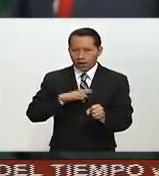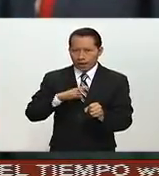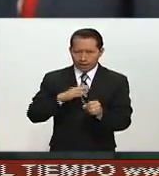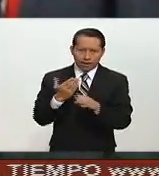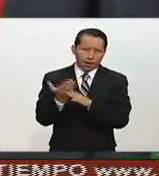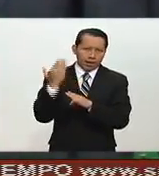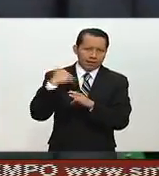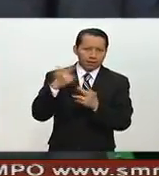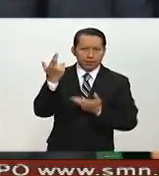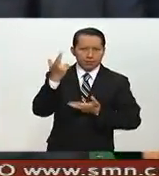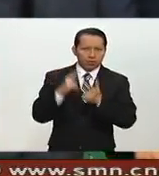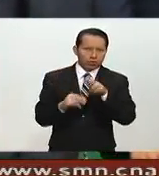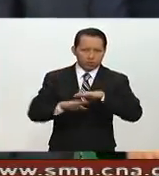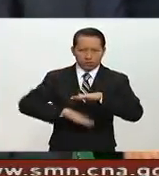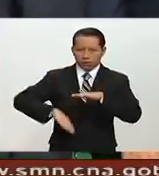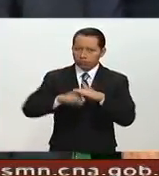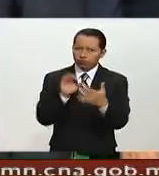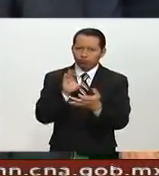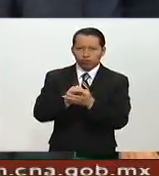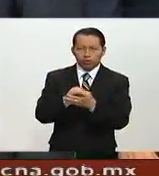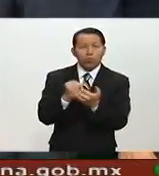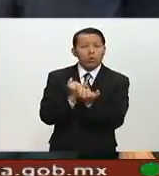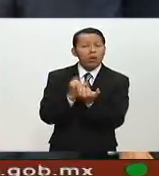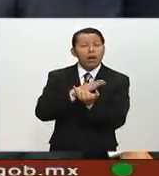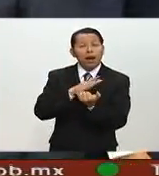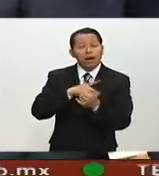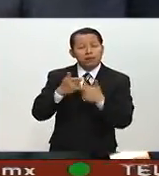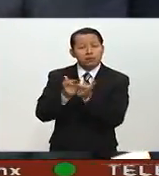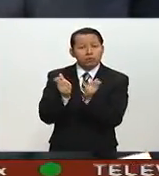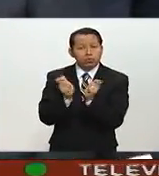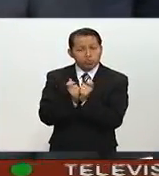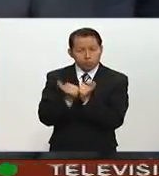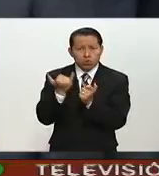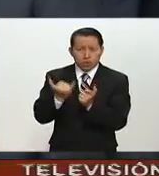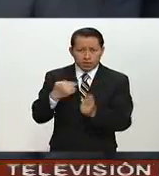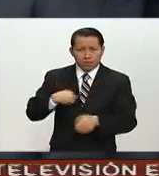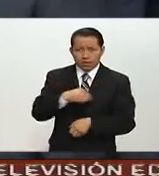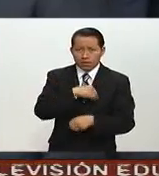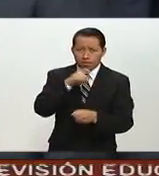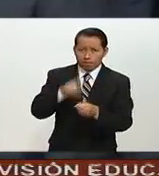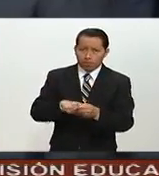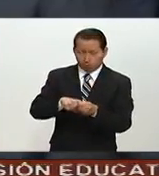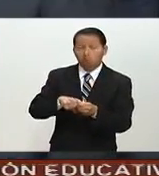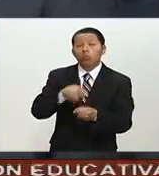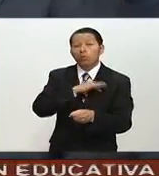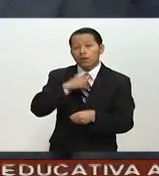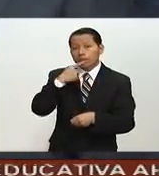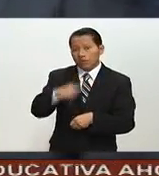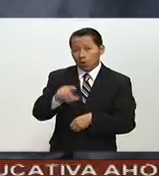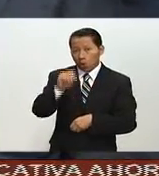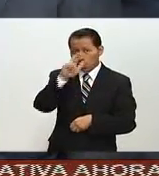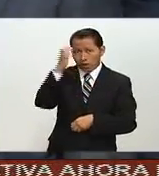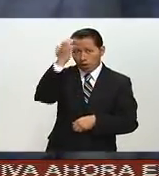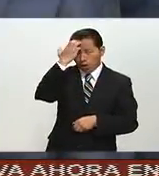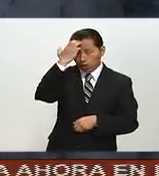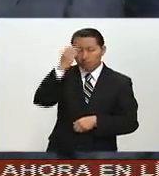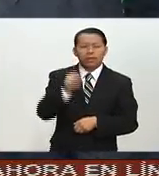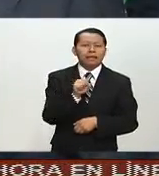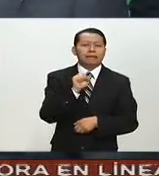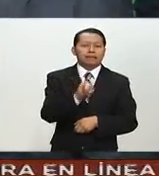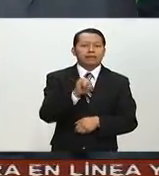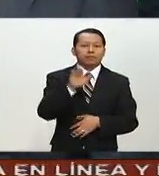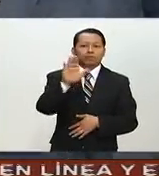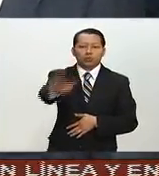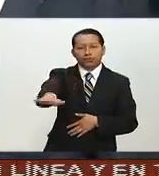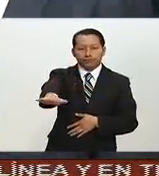revolución y sujeto a que el partido y sus militantes se lo demanden o se lo reconozcan. Sí,